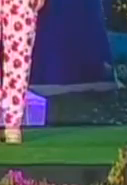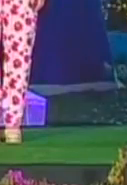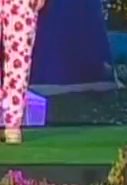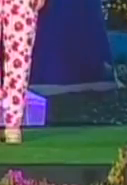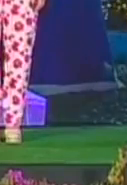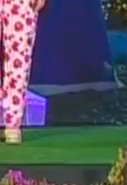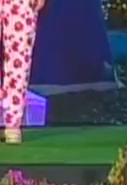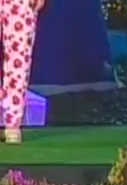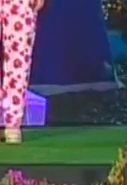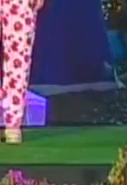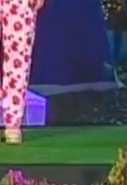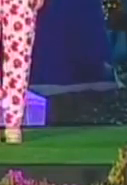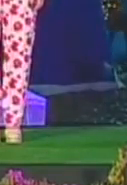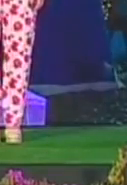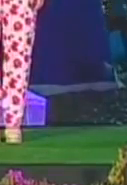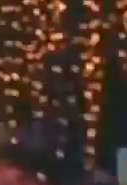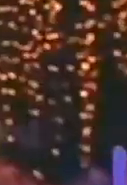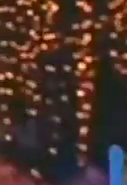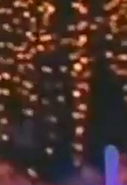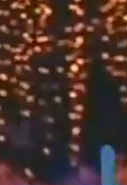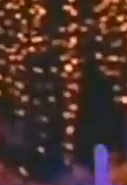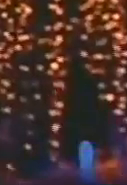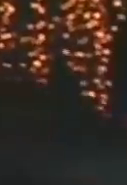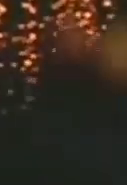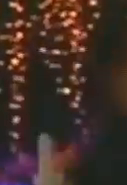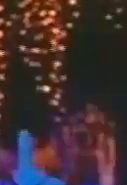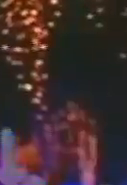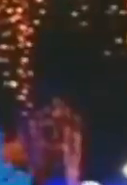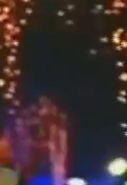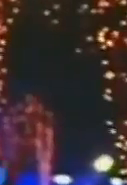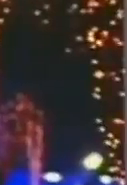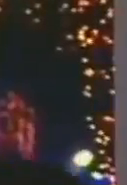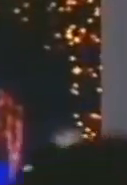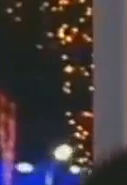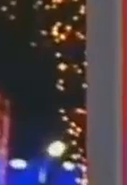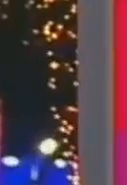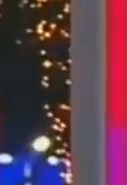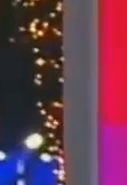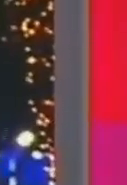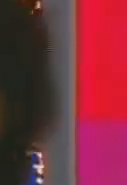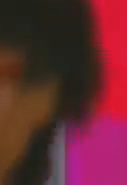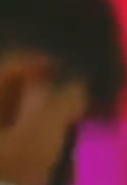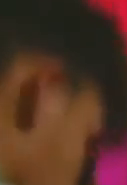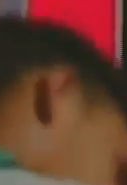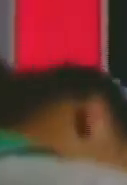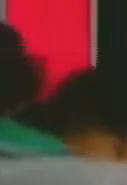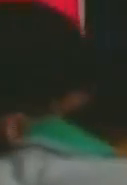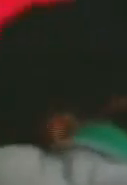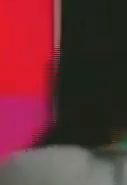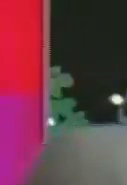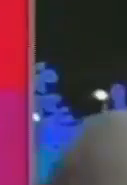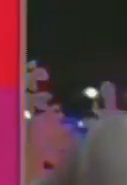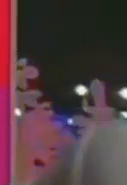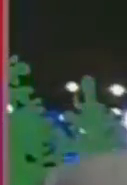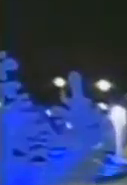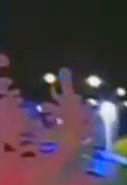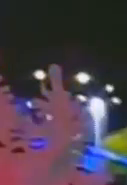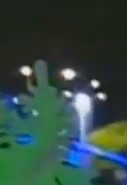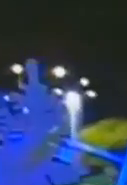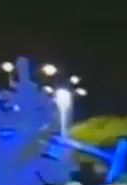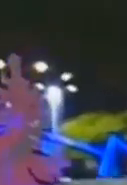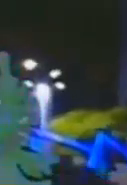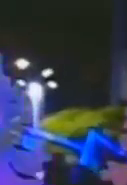queda atrás. Es importante también resaltar, presidente, que ayer hubo un despliegue bien bonito. Todos los organismos de seguridad del estado participaron